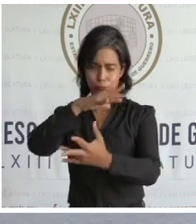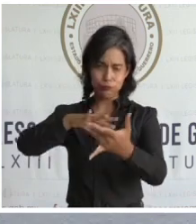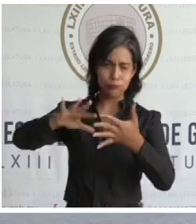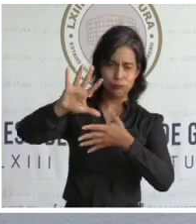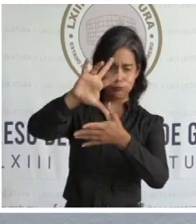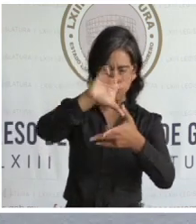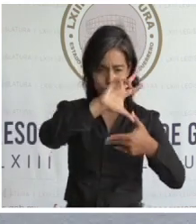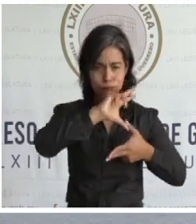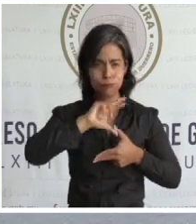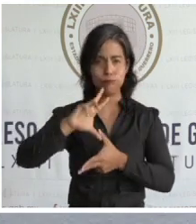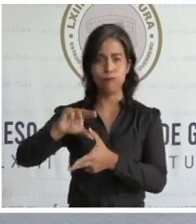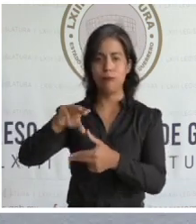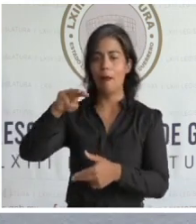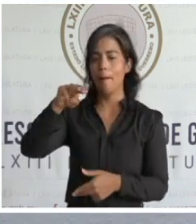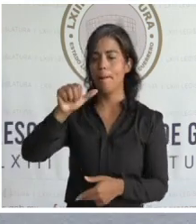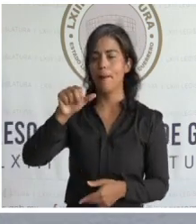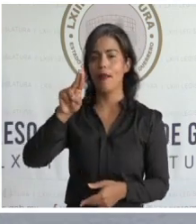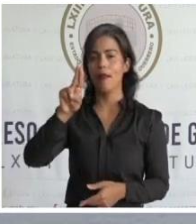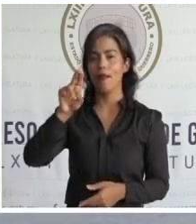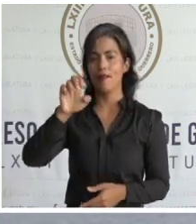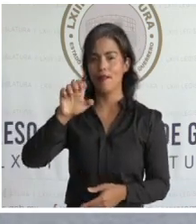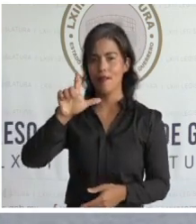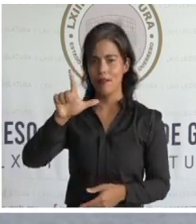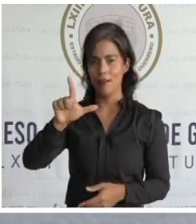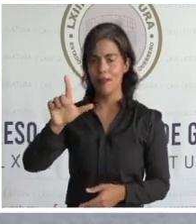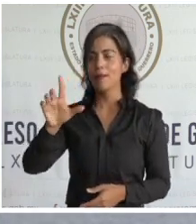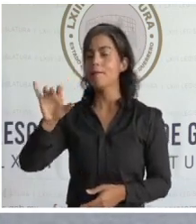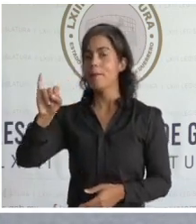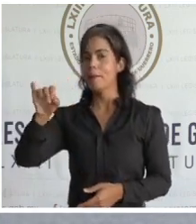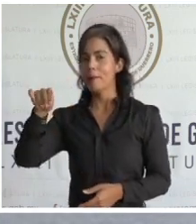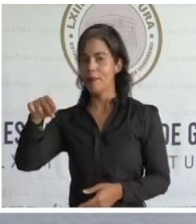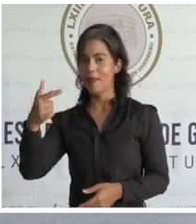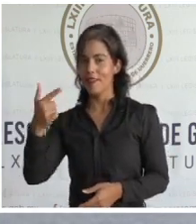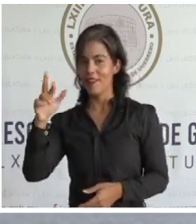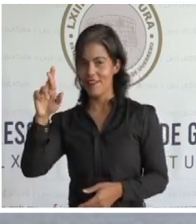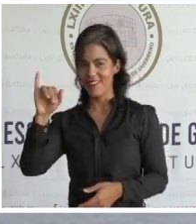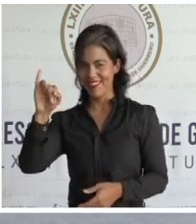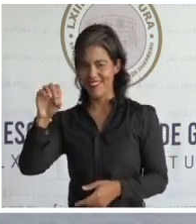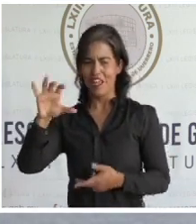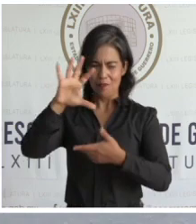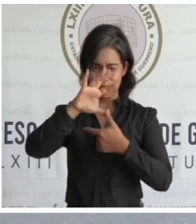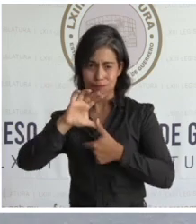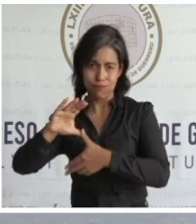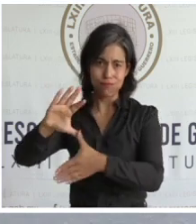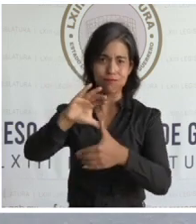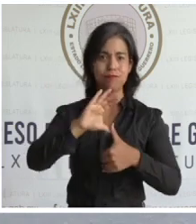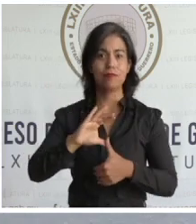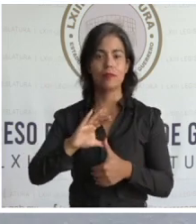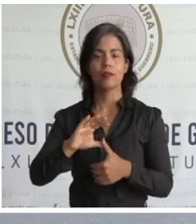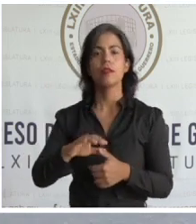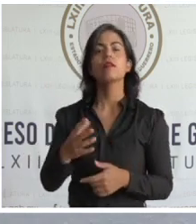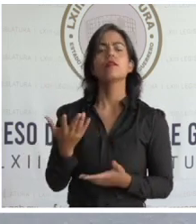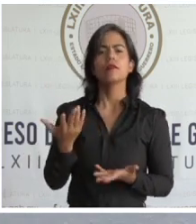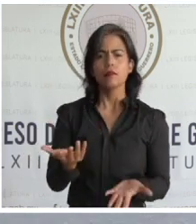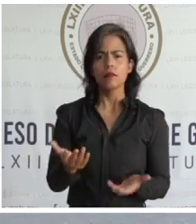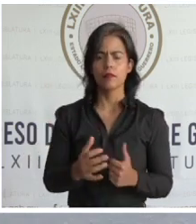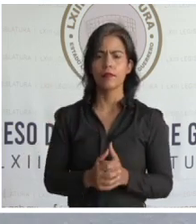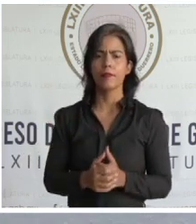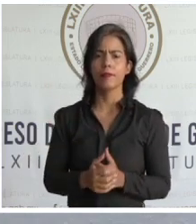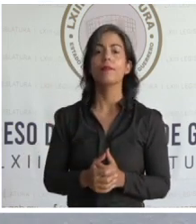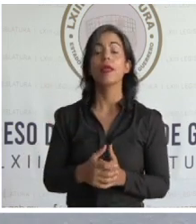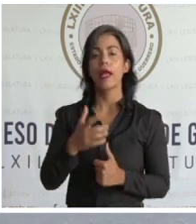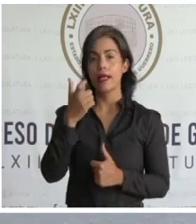el huracán Ingrid, ustedes recordarán, compañeras y compañeros diputados, que se estableció un